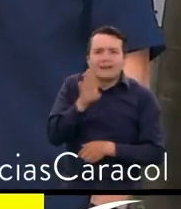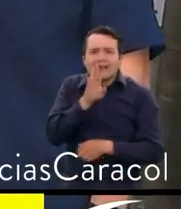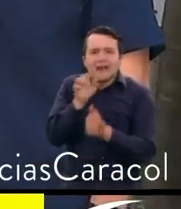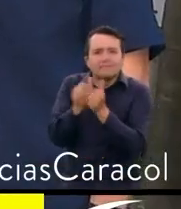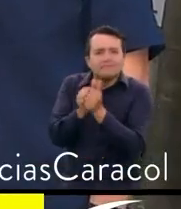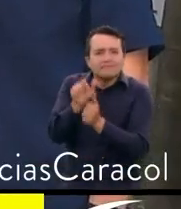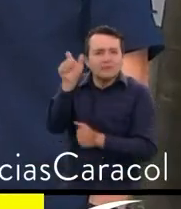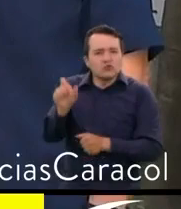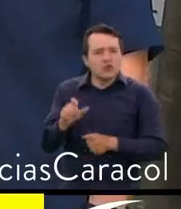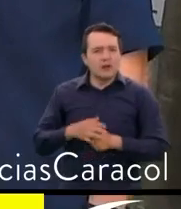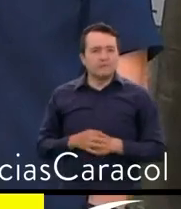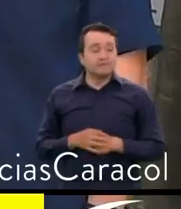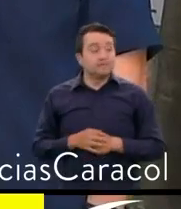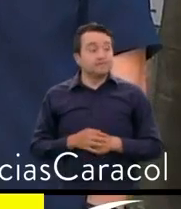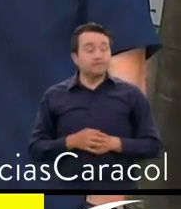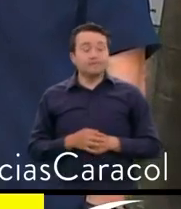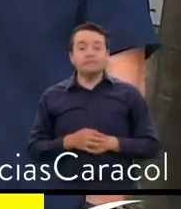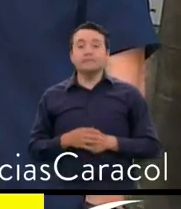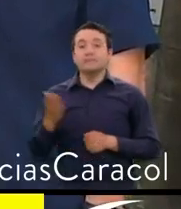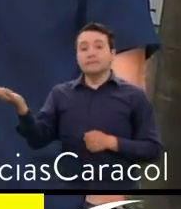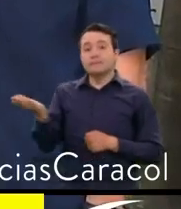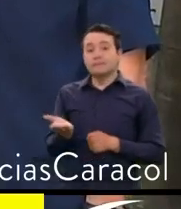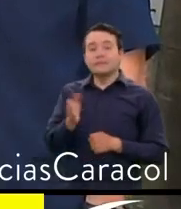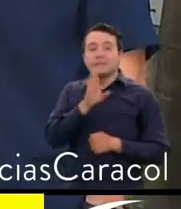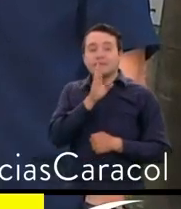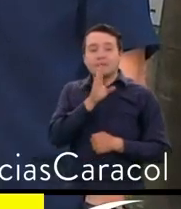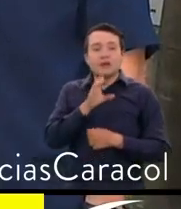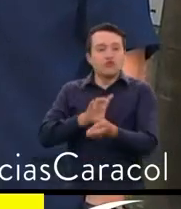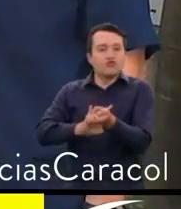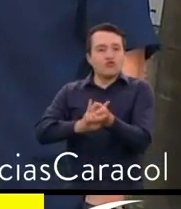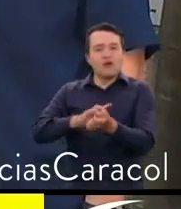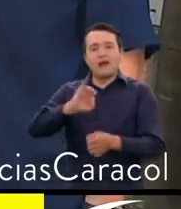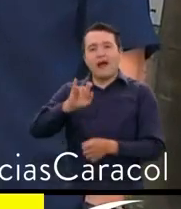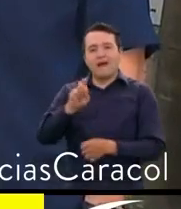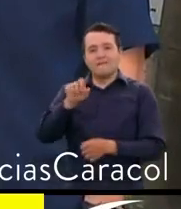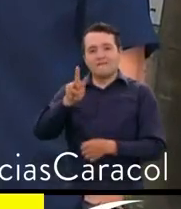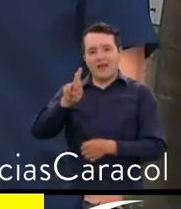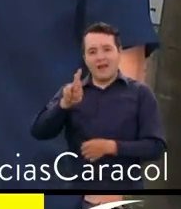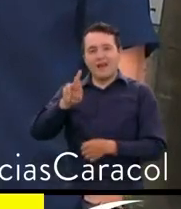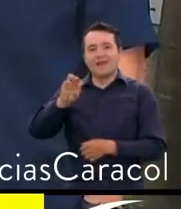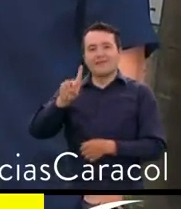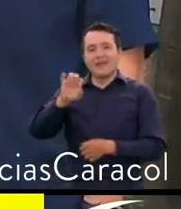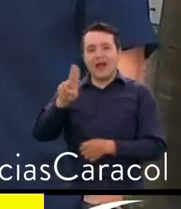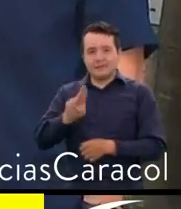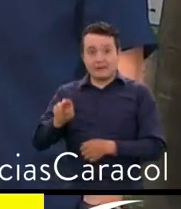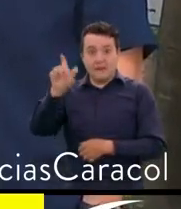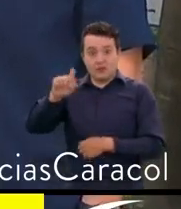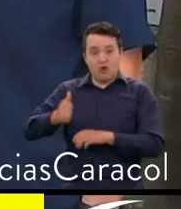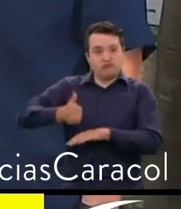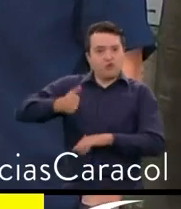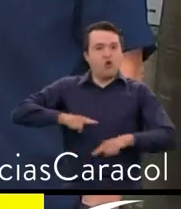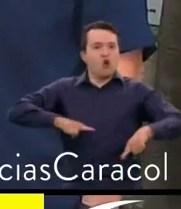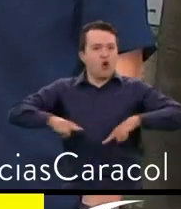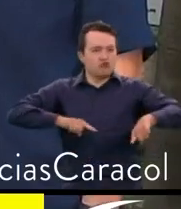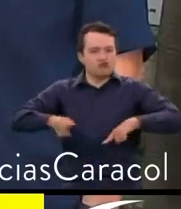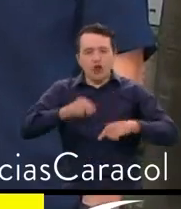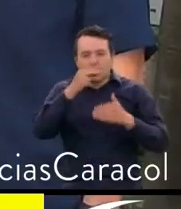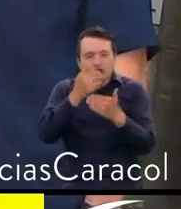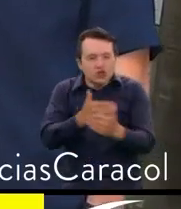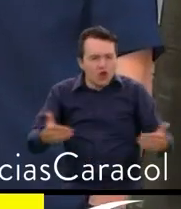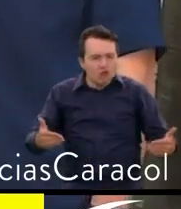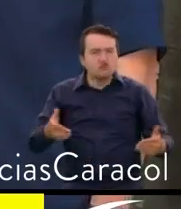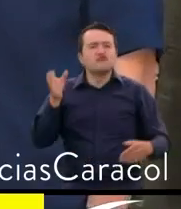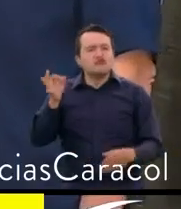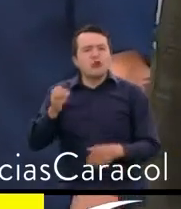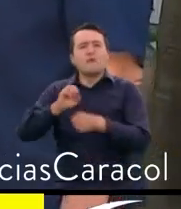mira dejando precisamente invitamos al doctor javier diago que es el coordinador de la unidad de pediatría porque siempre se habla del comité en adultos pero que los niños